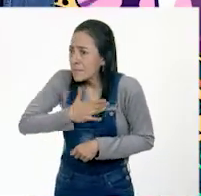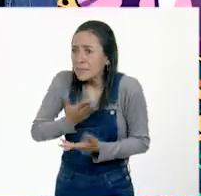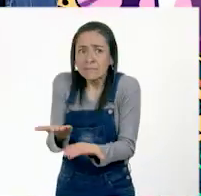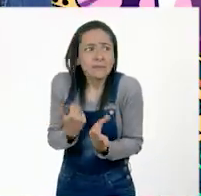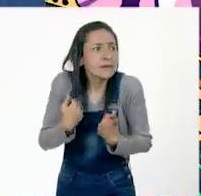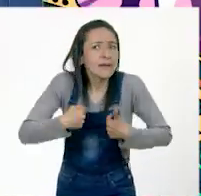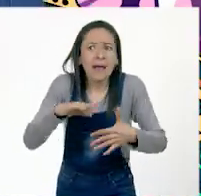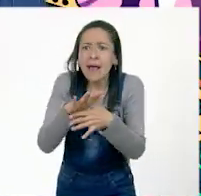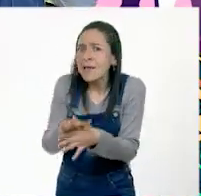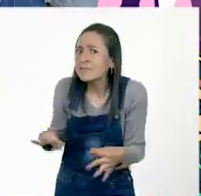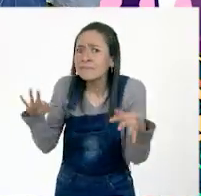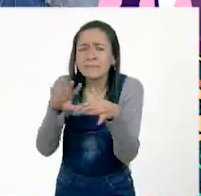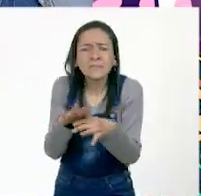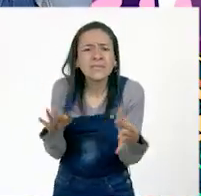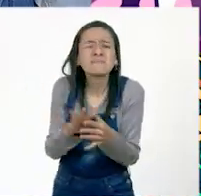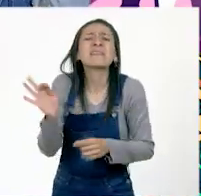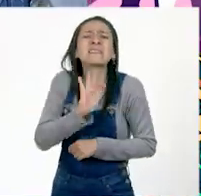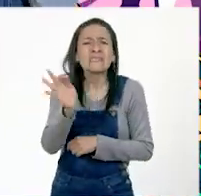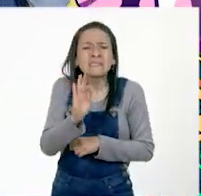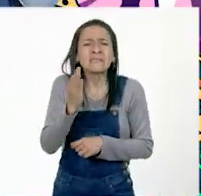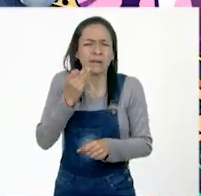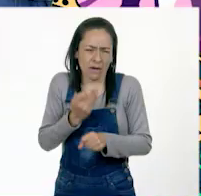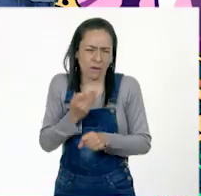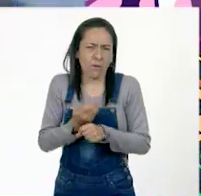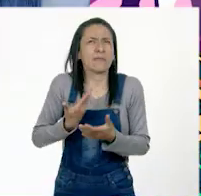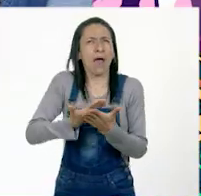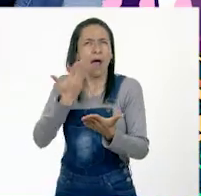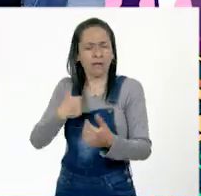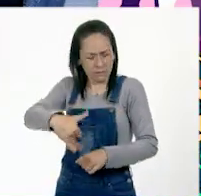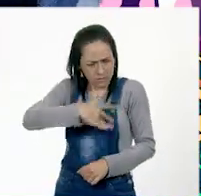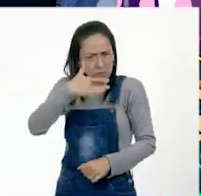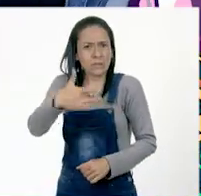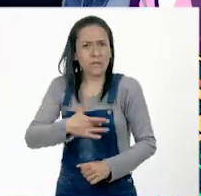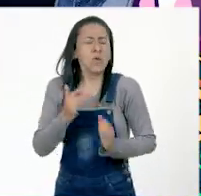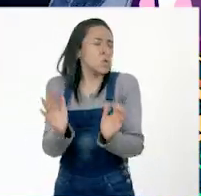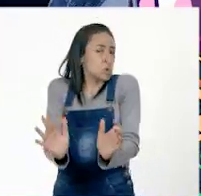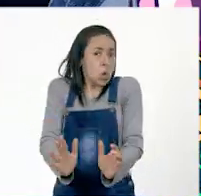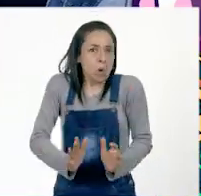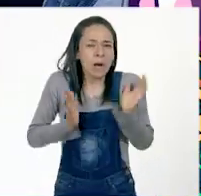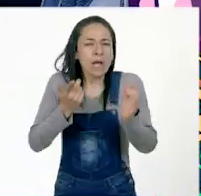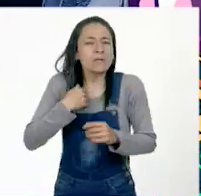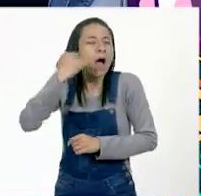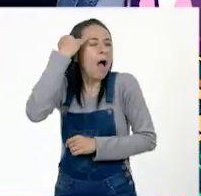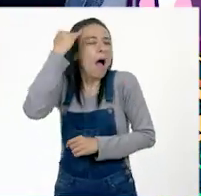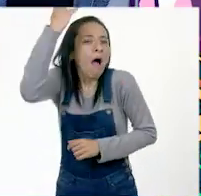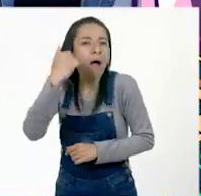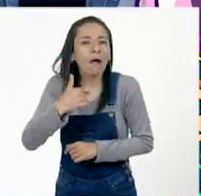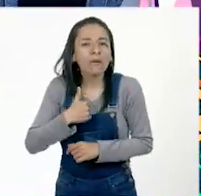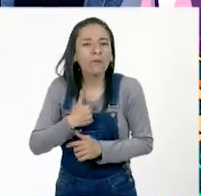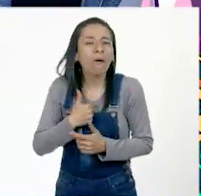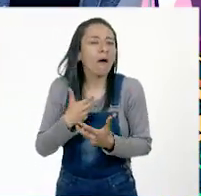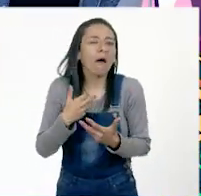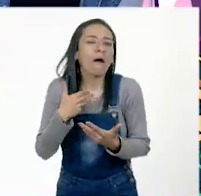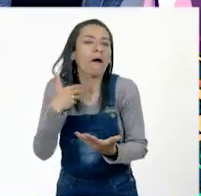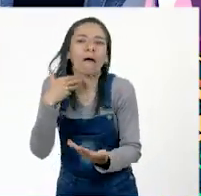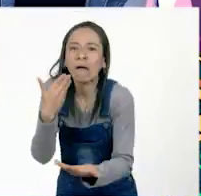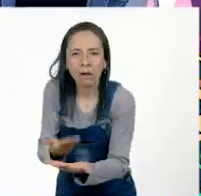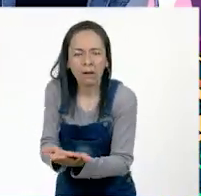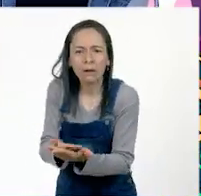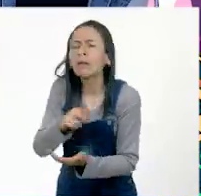hubiera pasado si me dejo llevar por mis primeros impulsos ante una sorpresa? Bueno, lo primero es que si tú